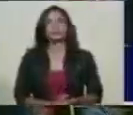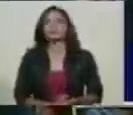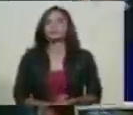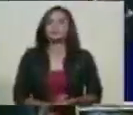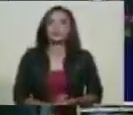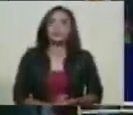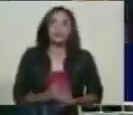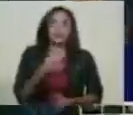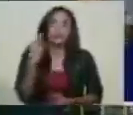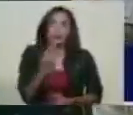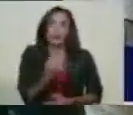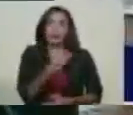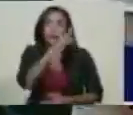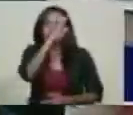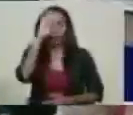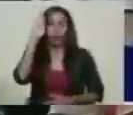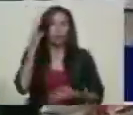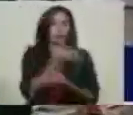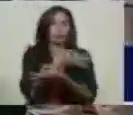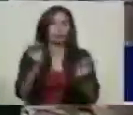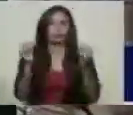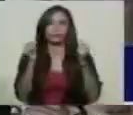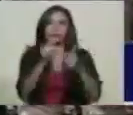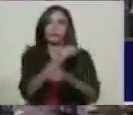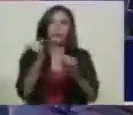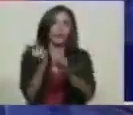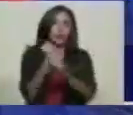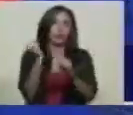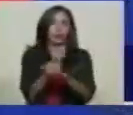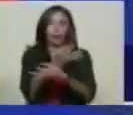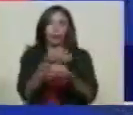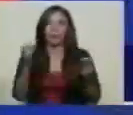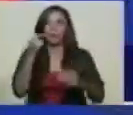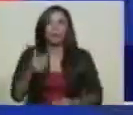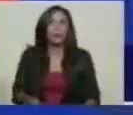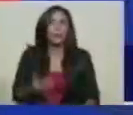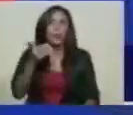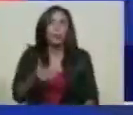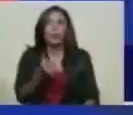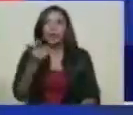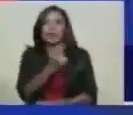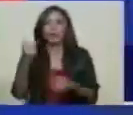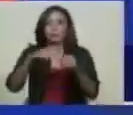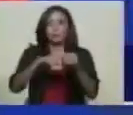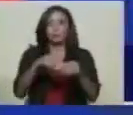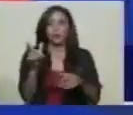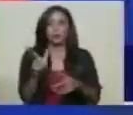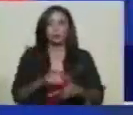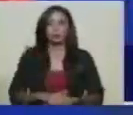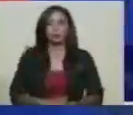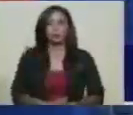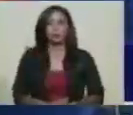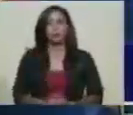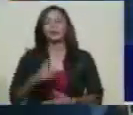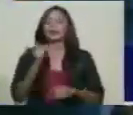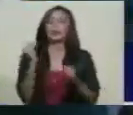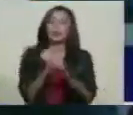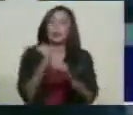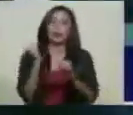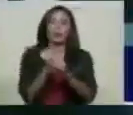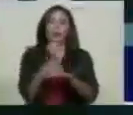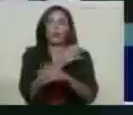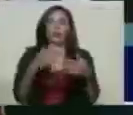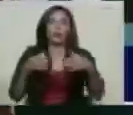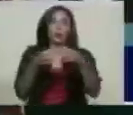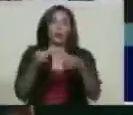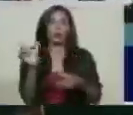Verdaderamente Diosdado ha jugado un papel y juega un papel fundamental en la cohesión de los chavistas y del